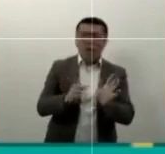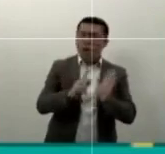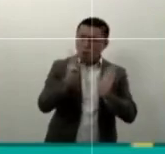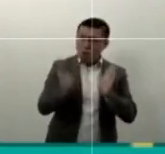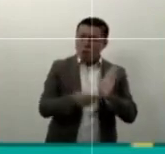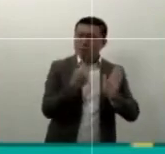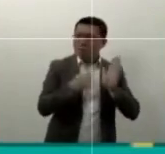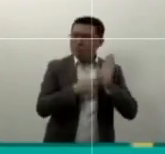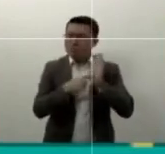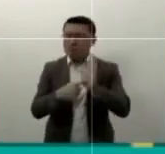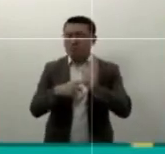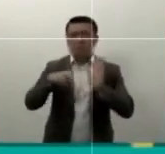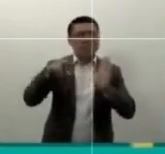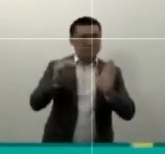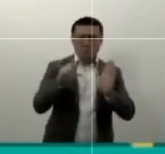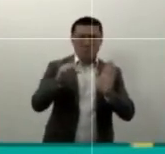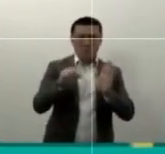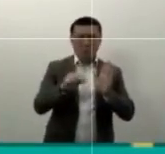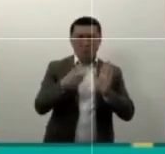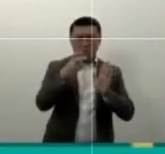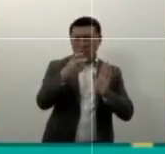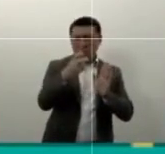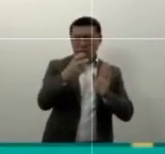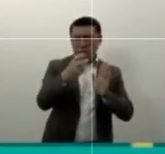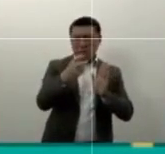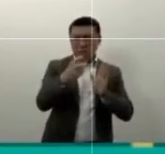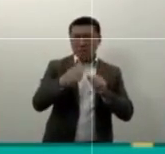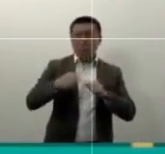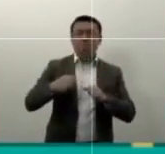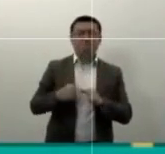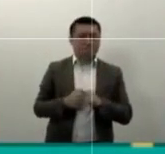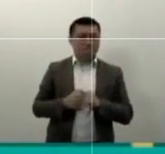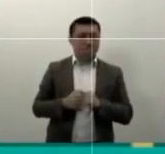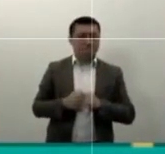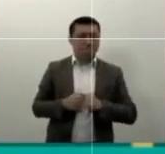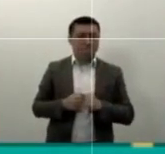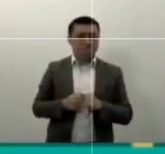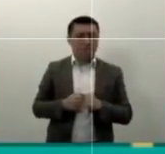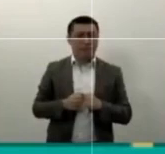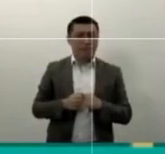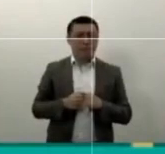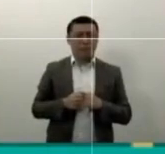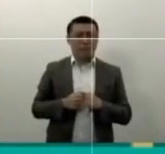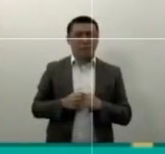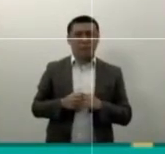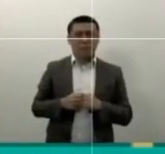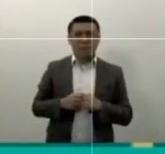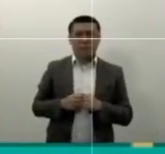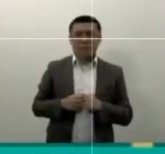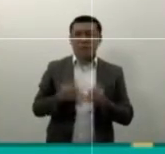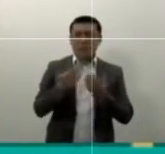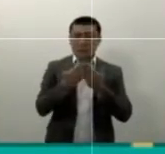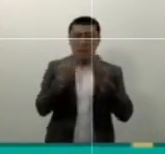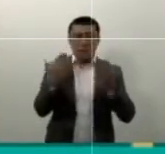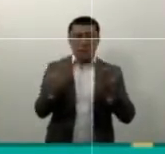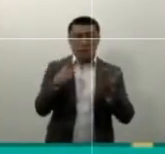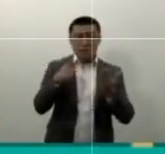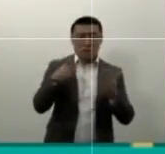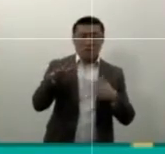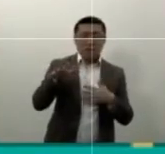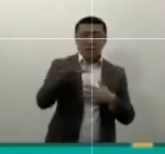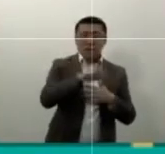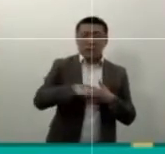las personas en capital político. Por eso, cuando los liberales